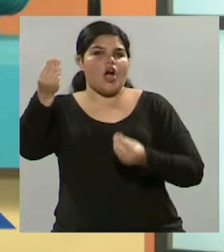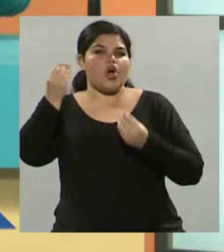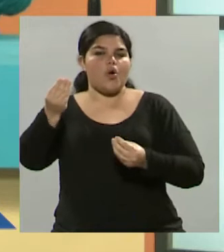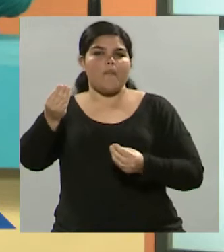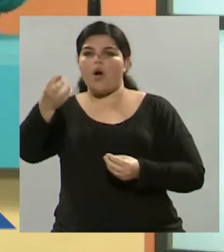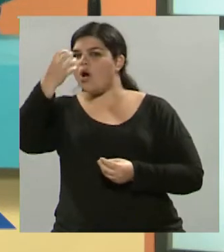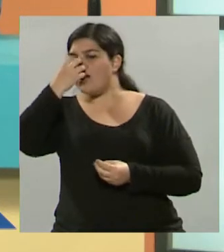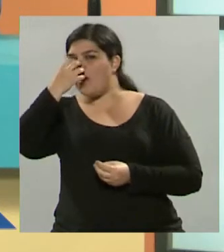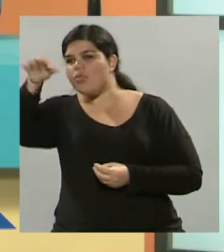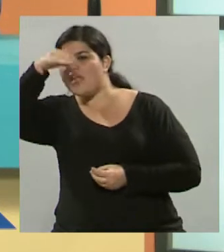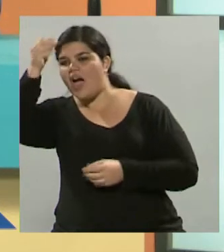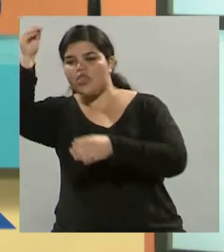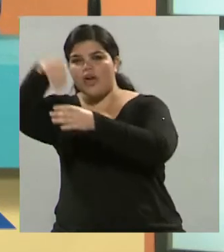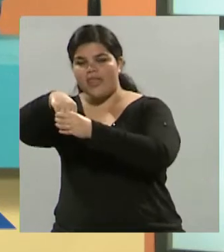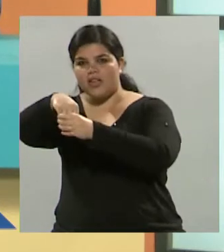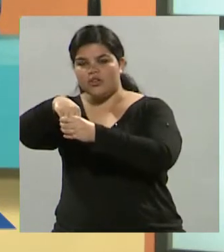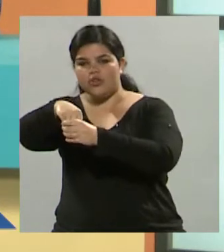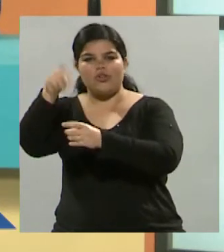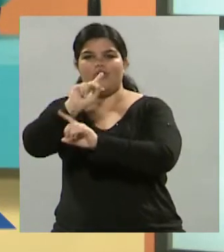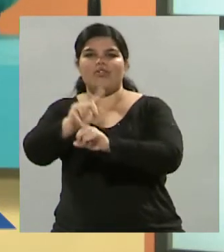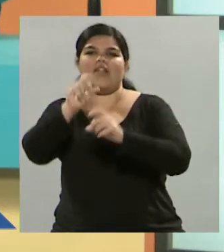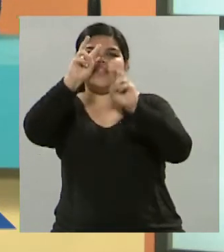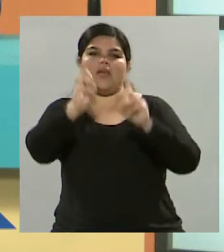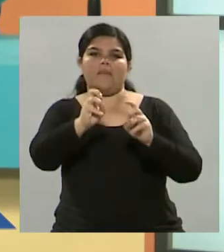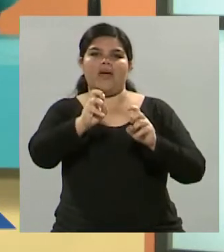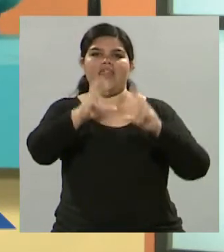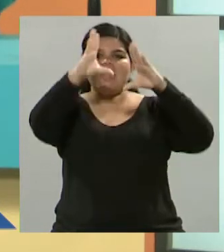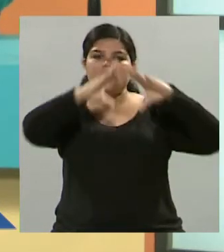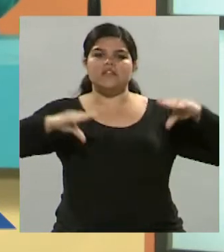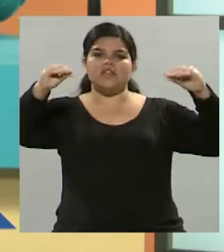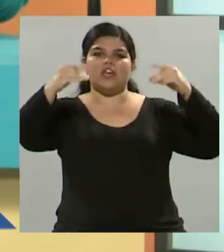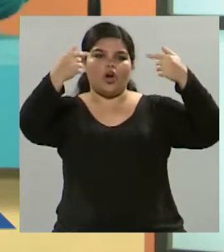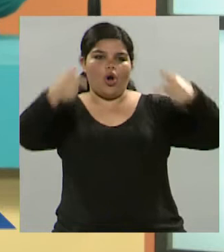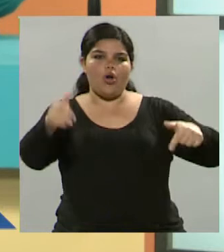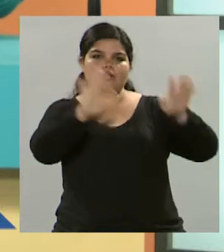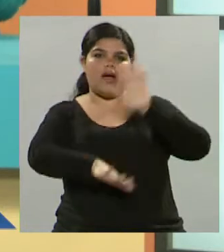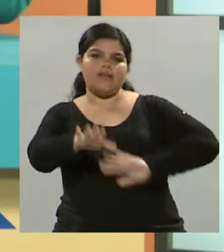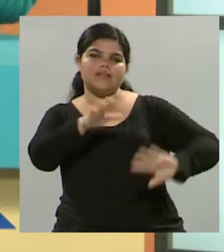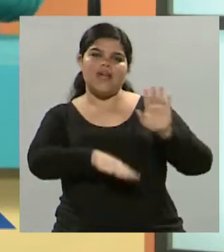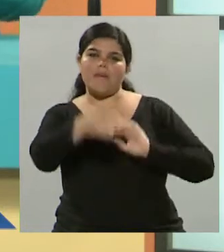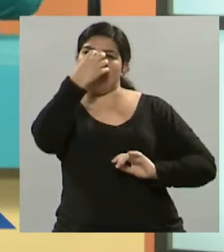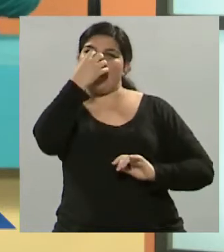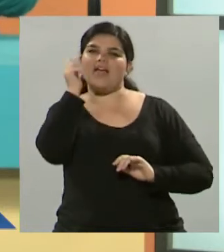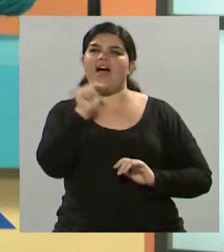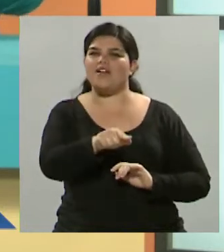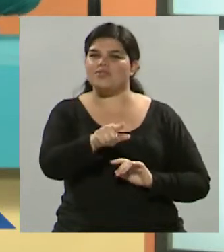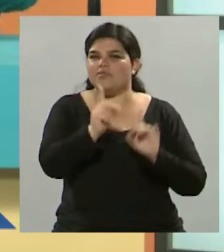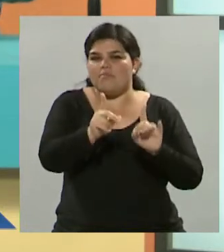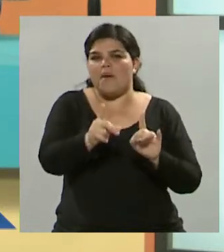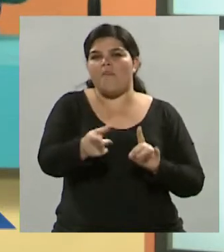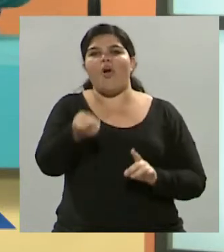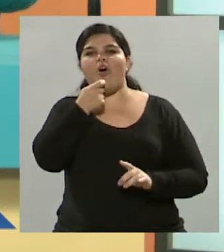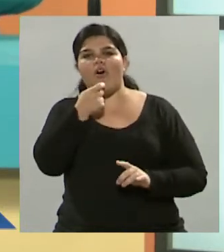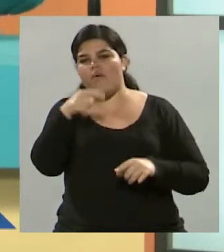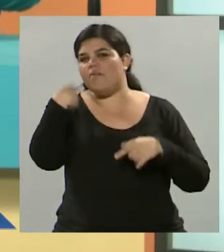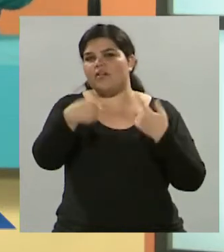teatral y no tanto de esta figura asociada al mundo del circo, de las habilidades, del gag, del efecto cómico y también por